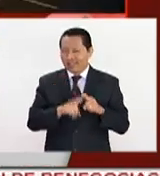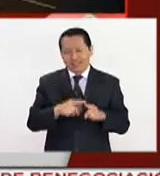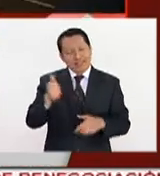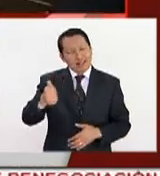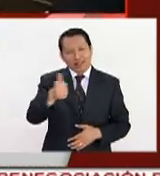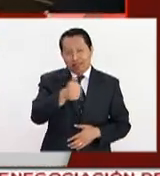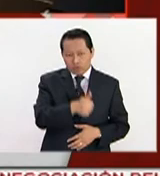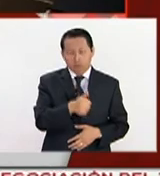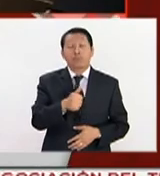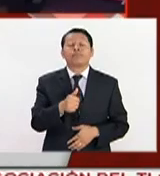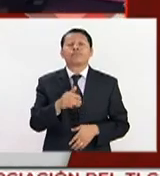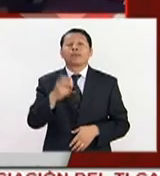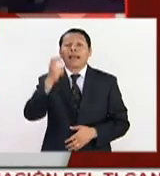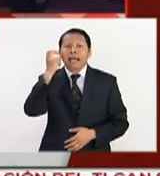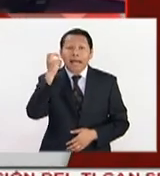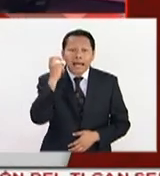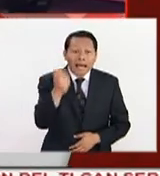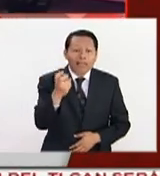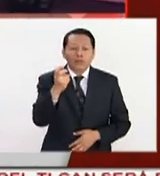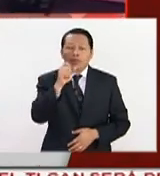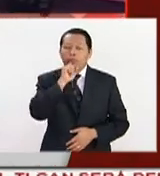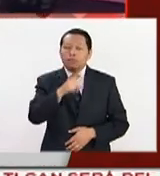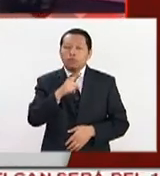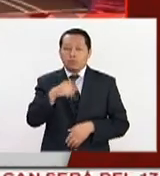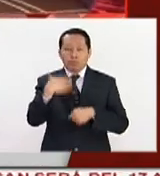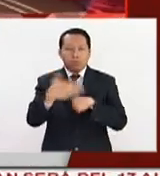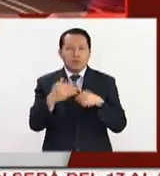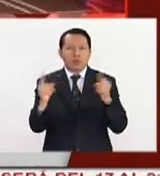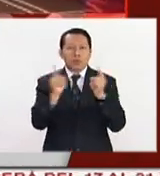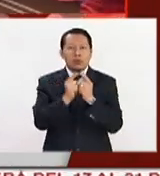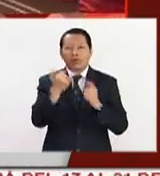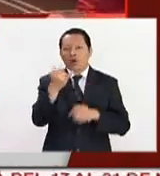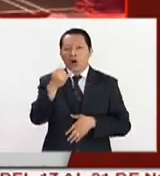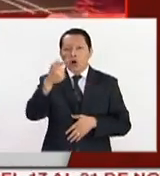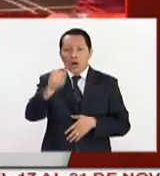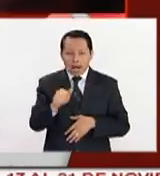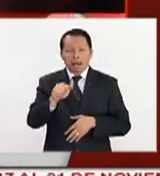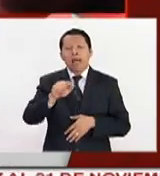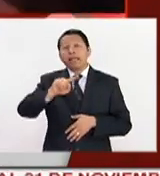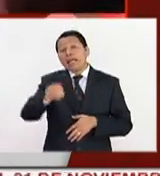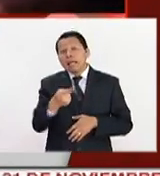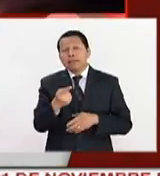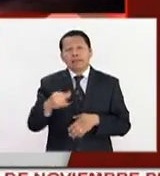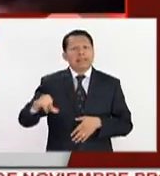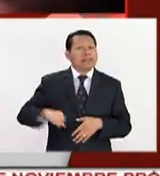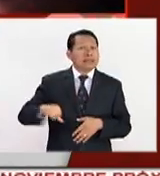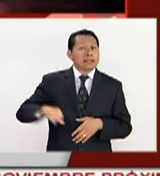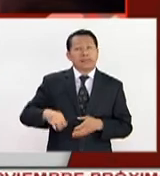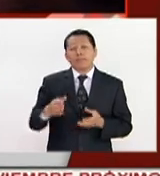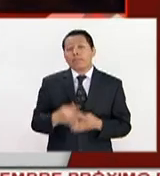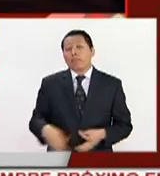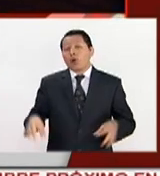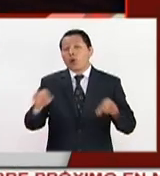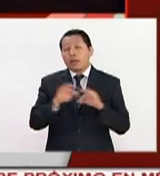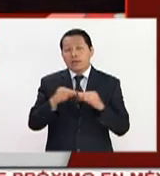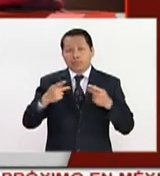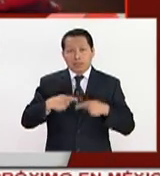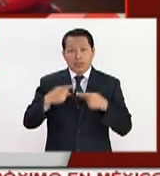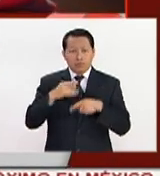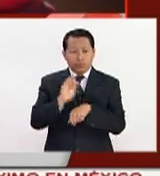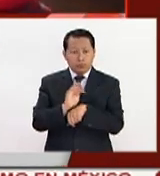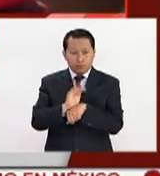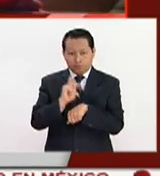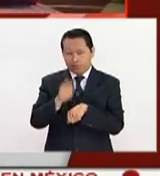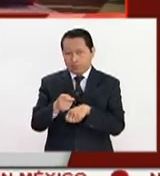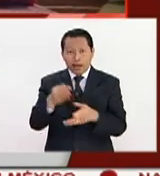todos, ¿no? Claro. Entonces, en este sentido, creo que el encuentro de yoga se convierte en un foro interesante, importante para la gente, que está abierto